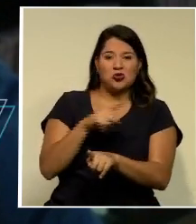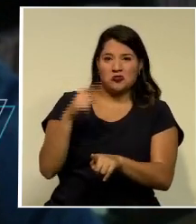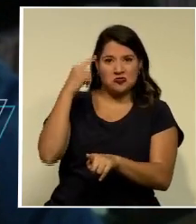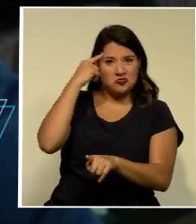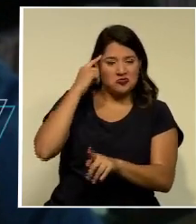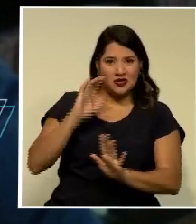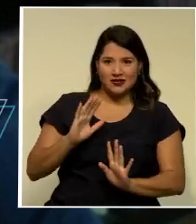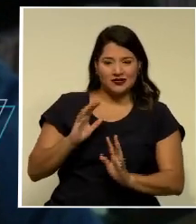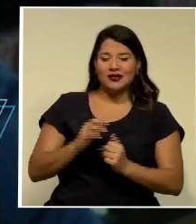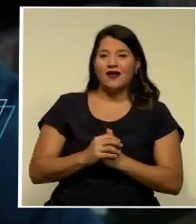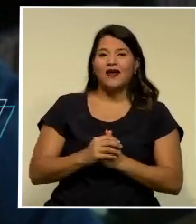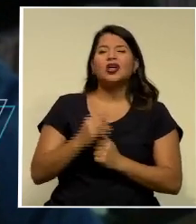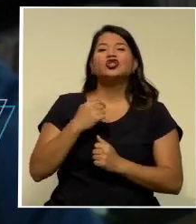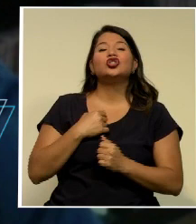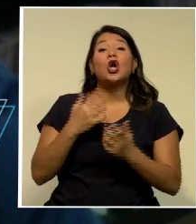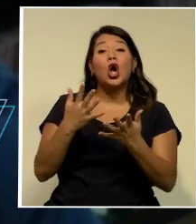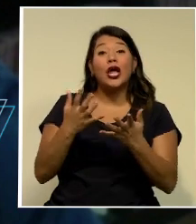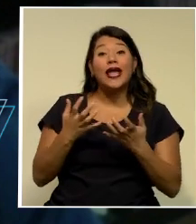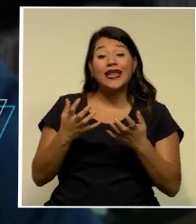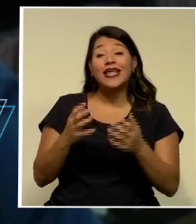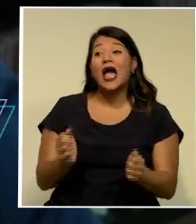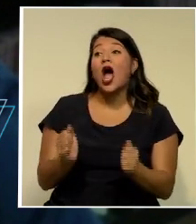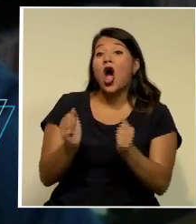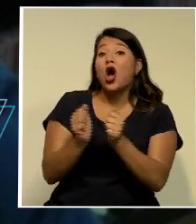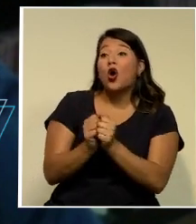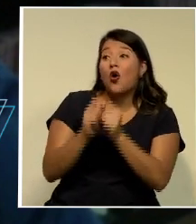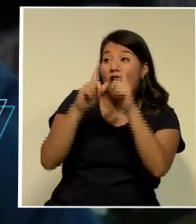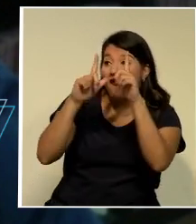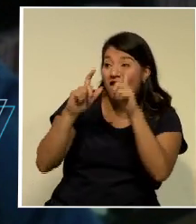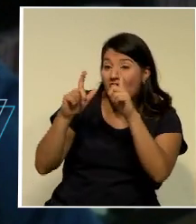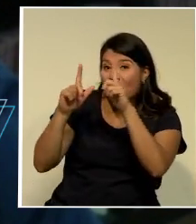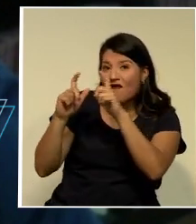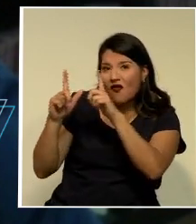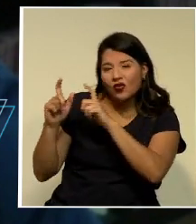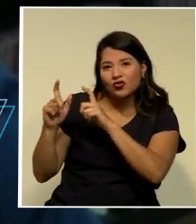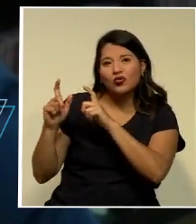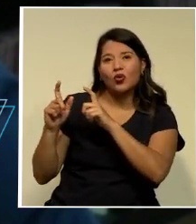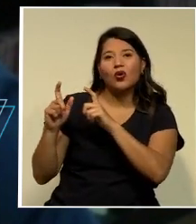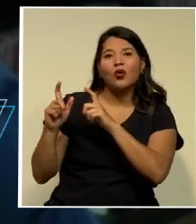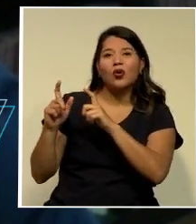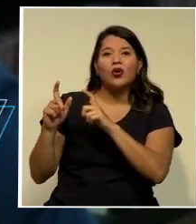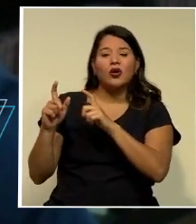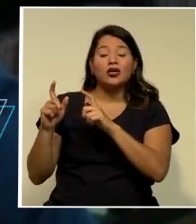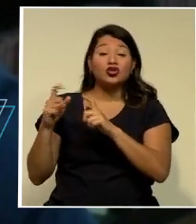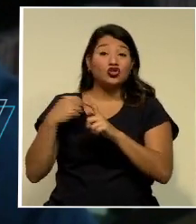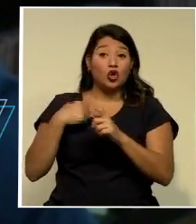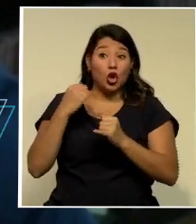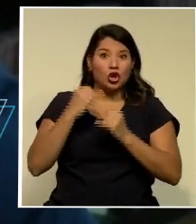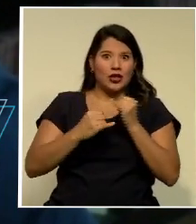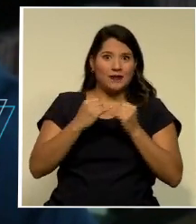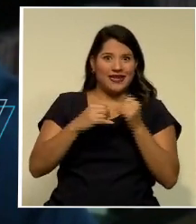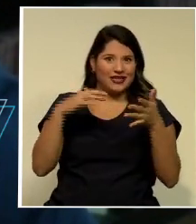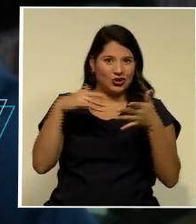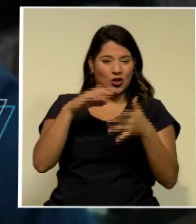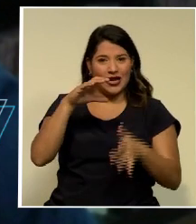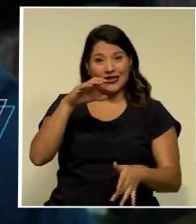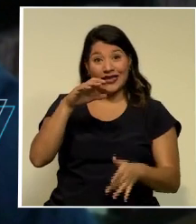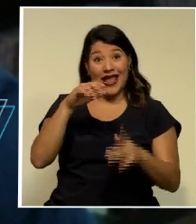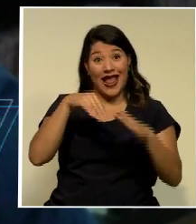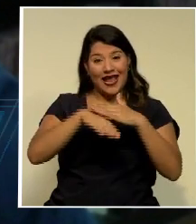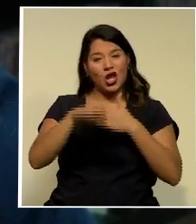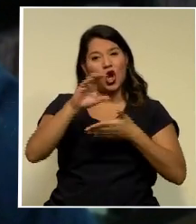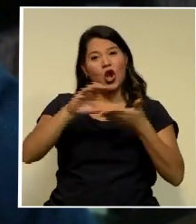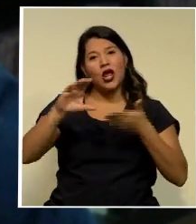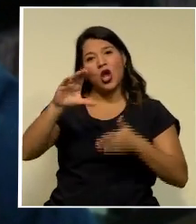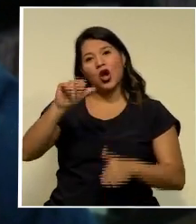quería era, a través de la fotografía o a través del arte, en ese momento yo lo que había salido era egresado del Castella, yo quería estudiar